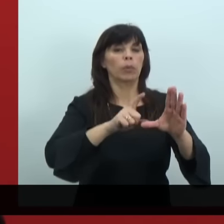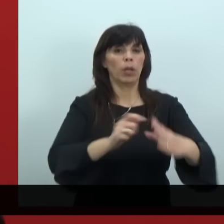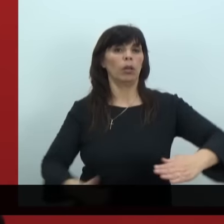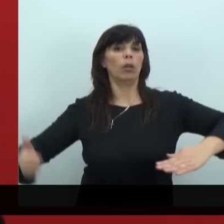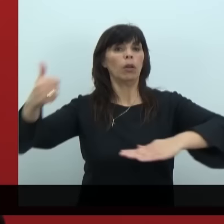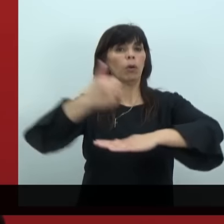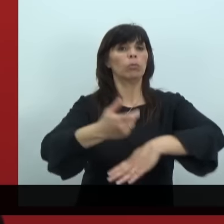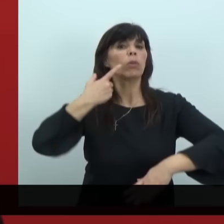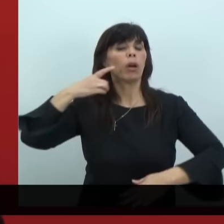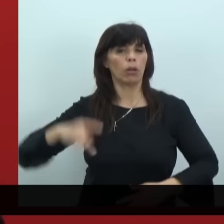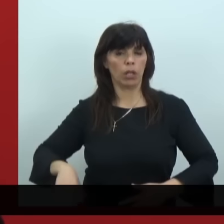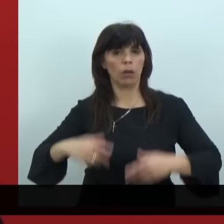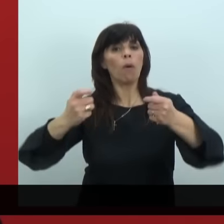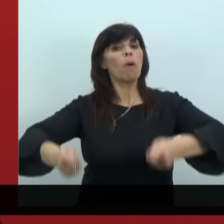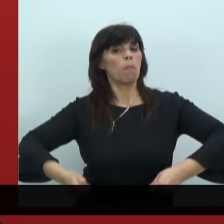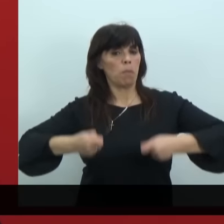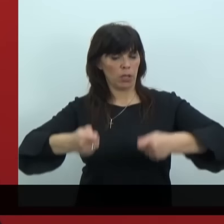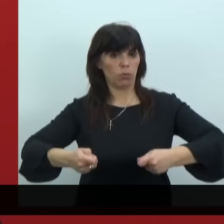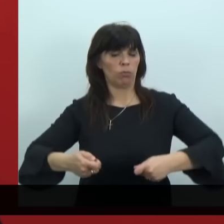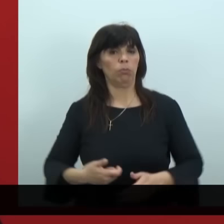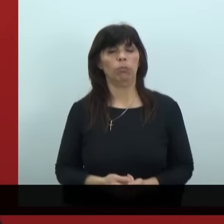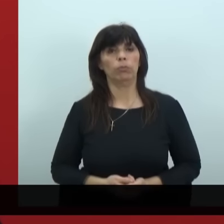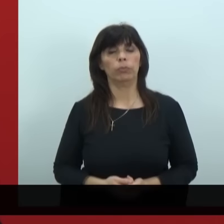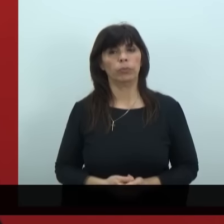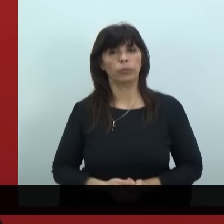sino la tiene el pastor de la iglesia.